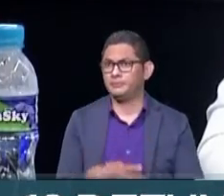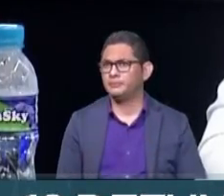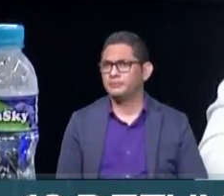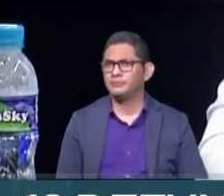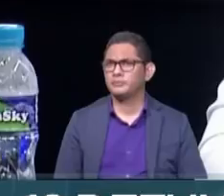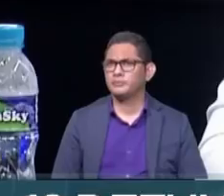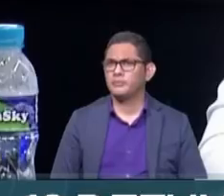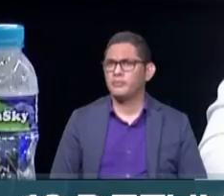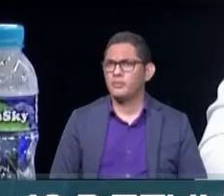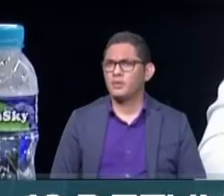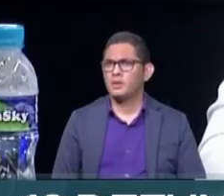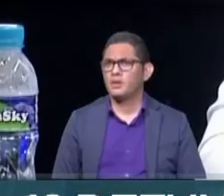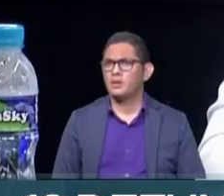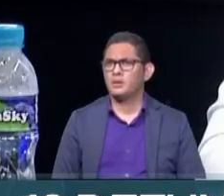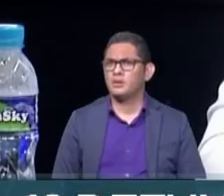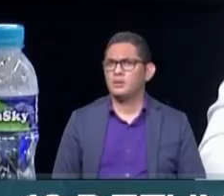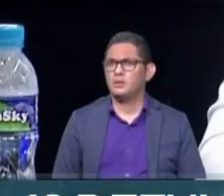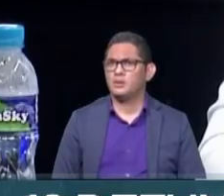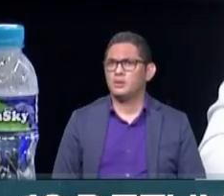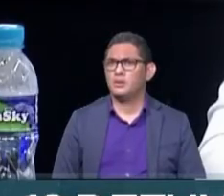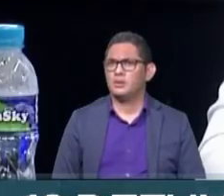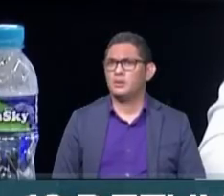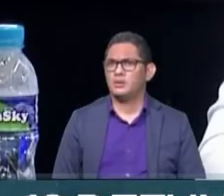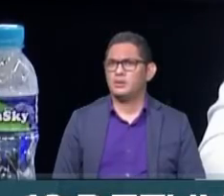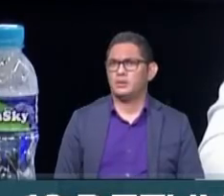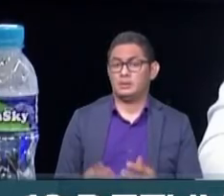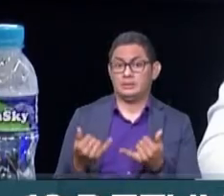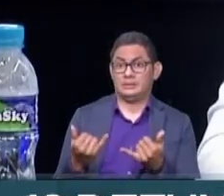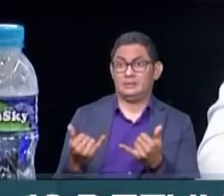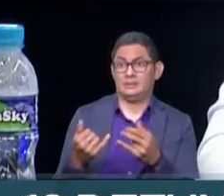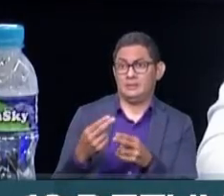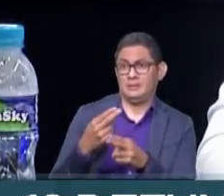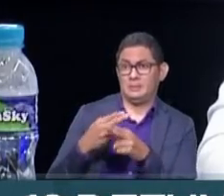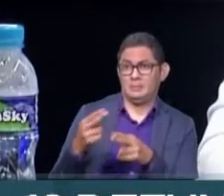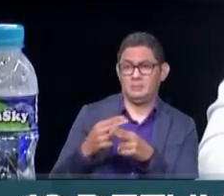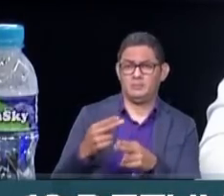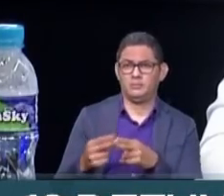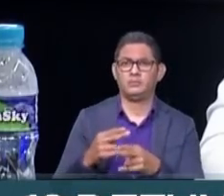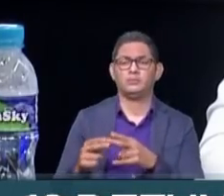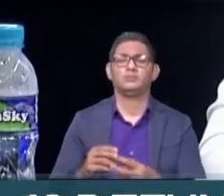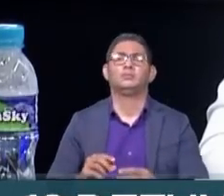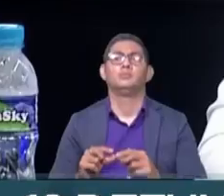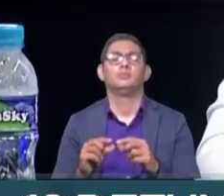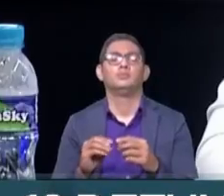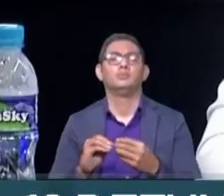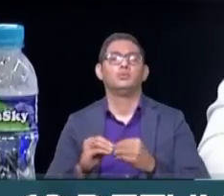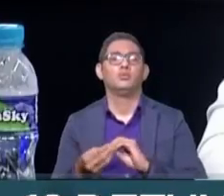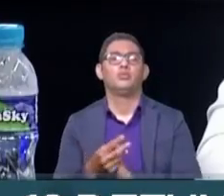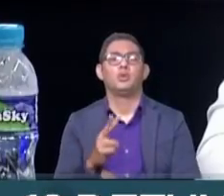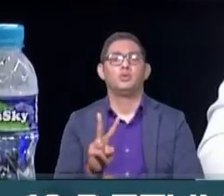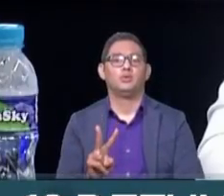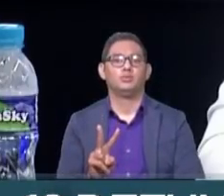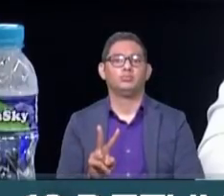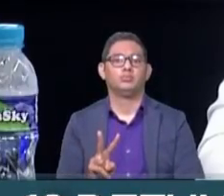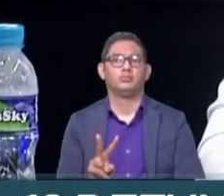prácticamente nos encontramos yendo hacia la fase 2, donde